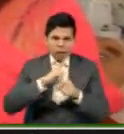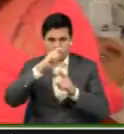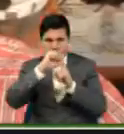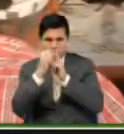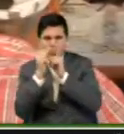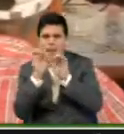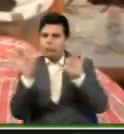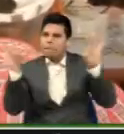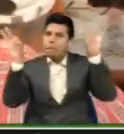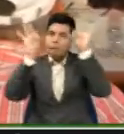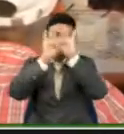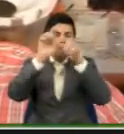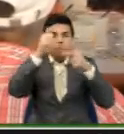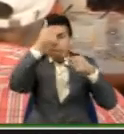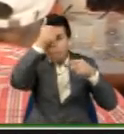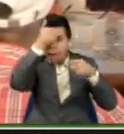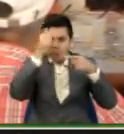educación,